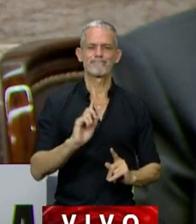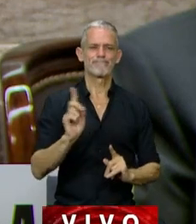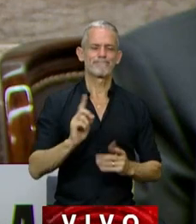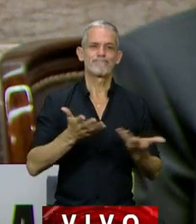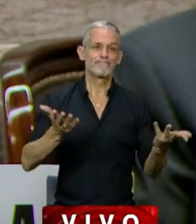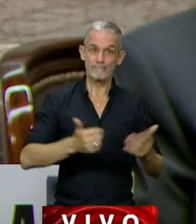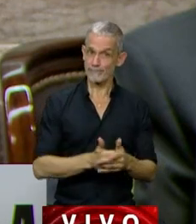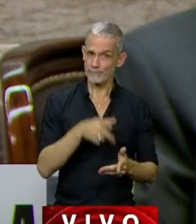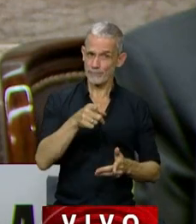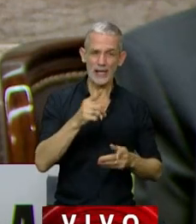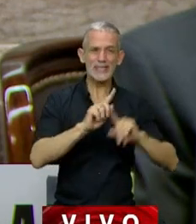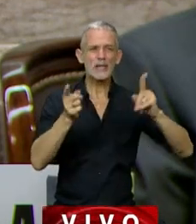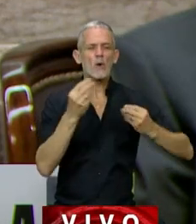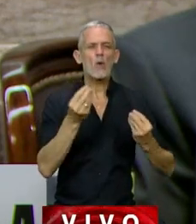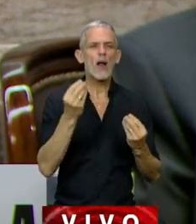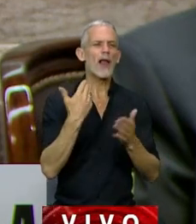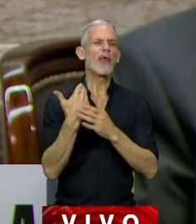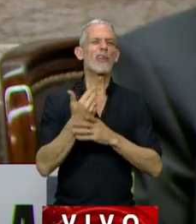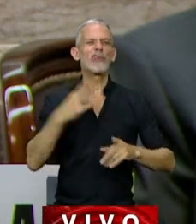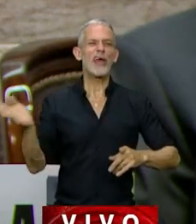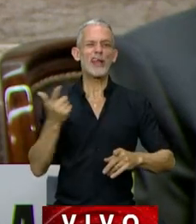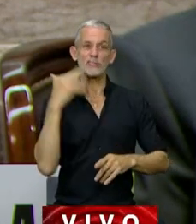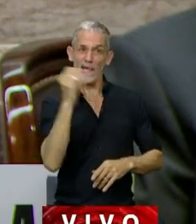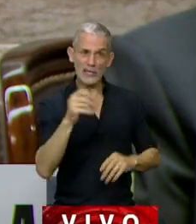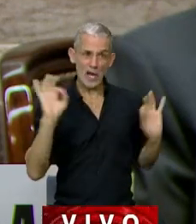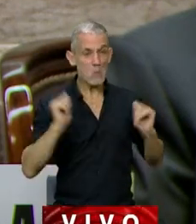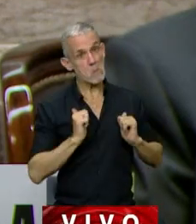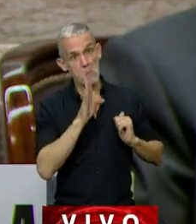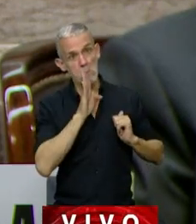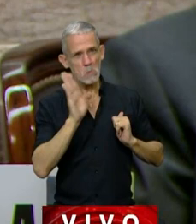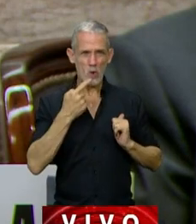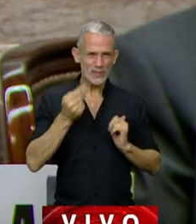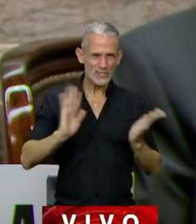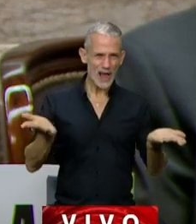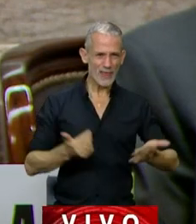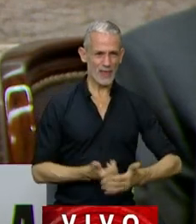ni tampoco la oposición de derecha critica eso.